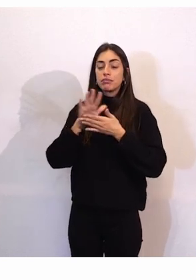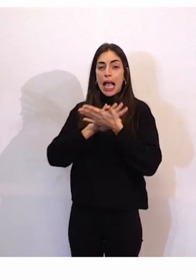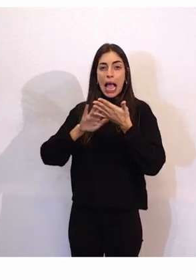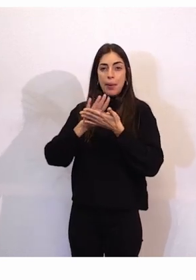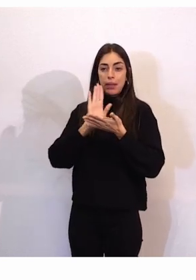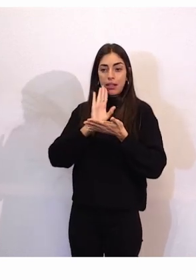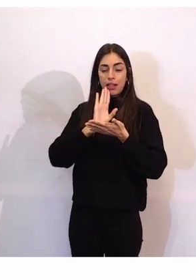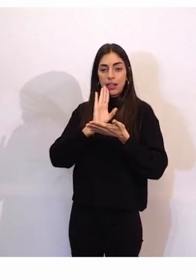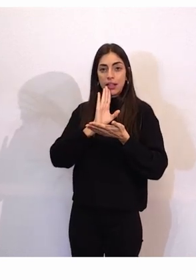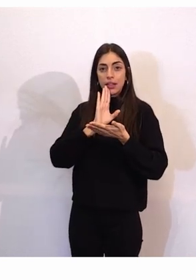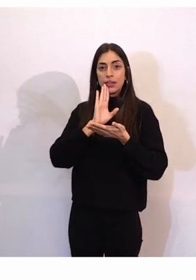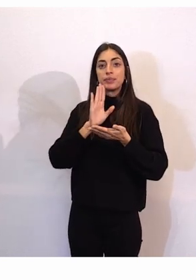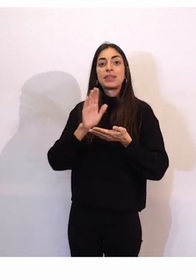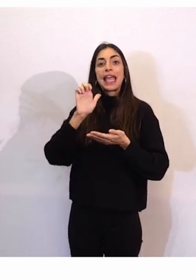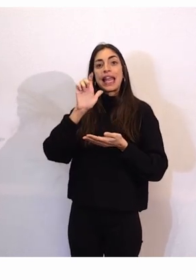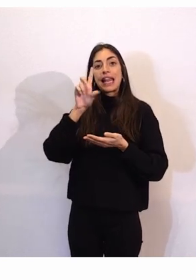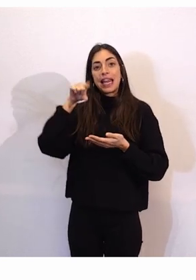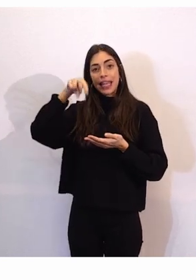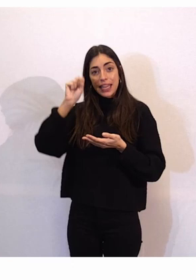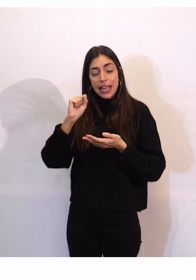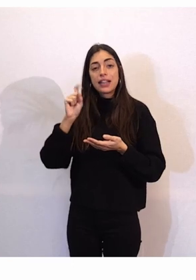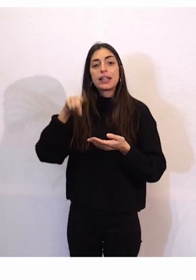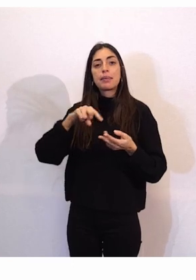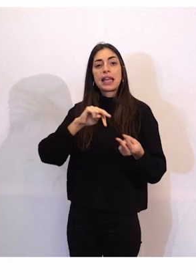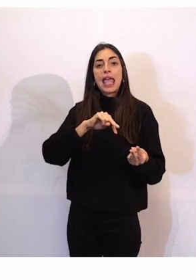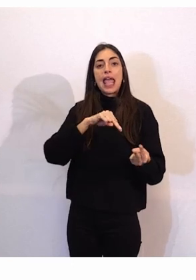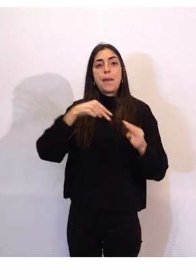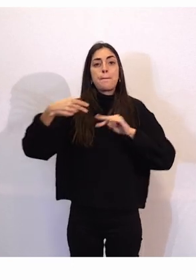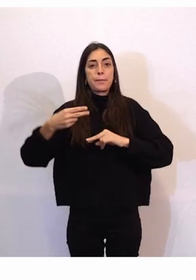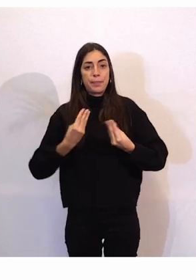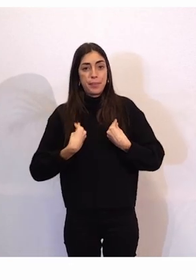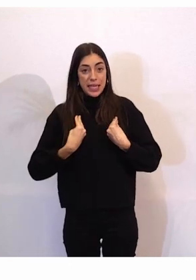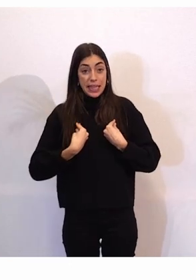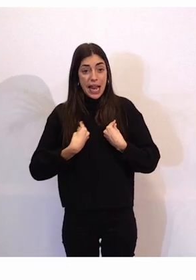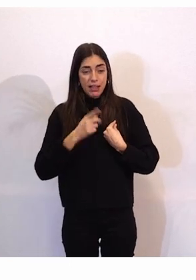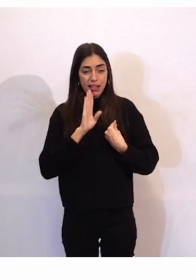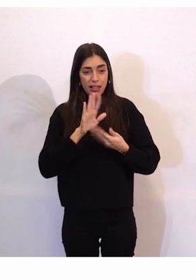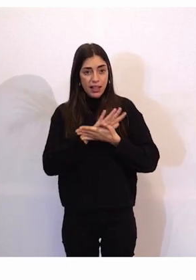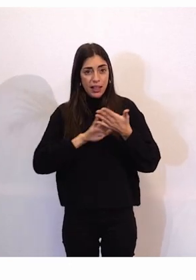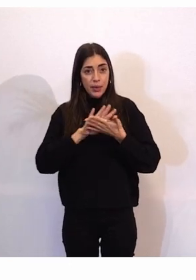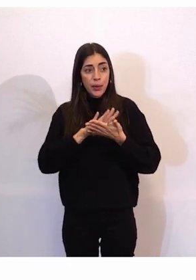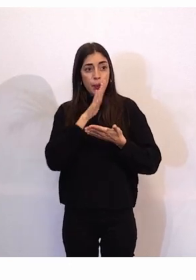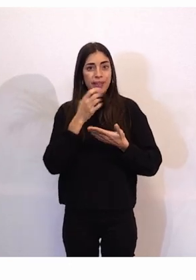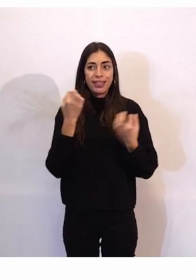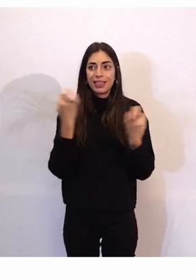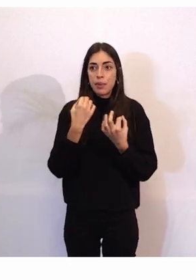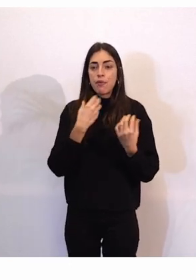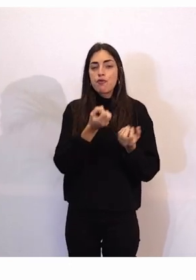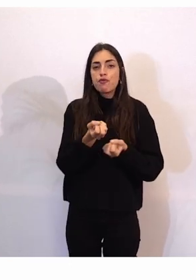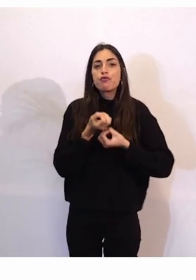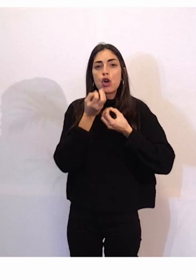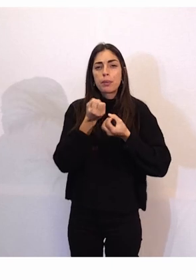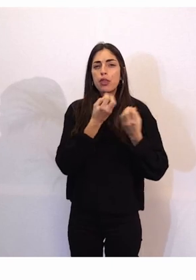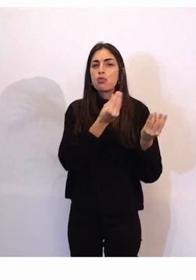lo han dicho muy bien en el vídeo los intérpretes vitales. Quiero decir, tenemos que tener mucha información y el intérprete